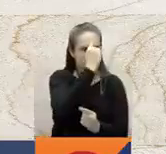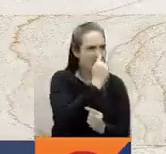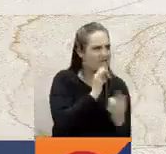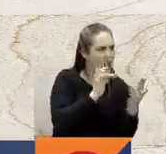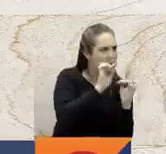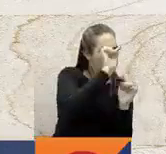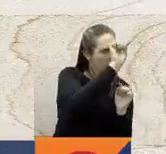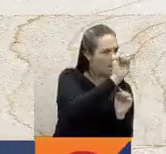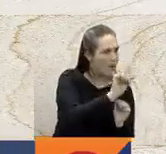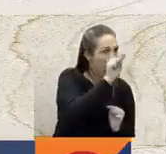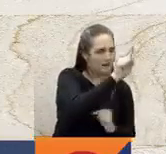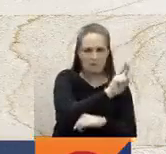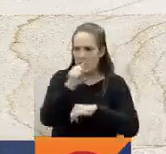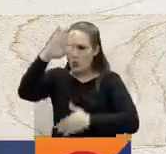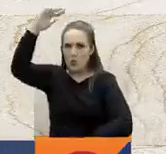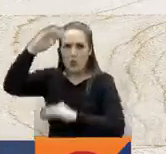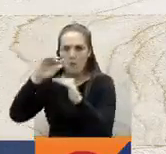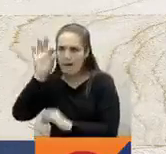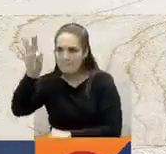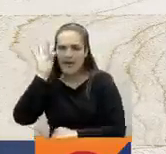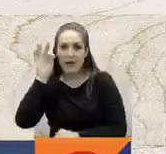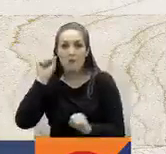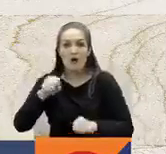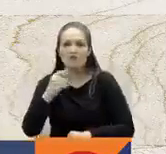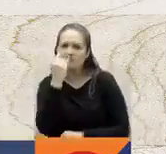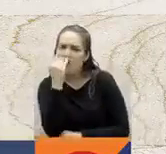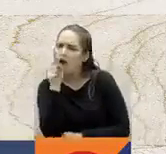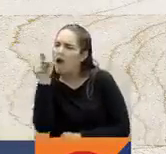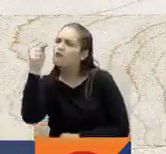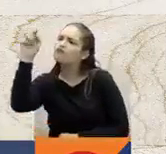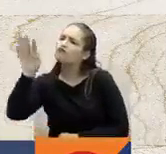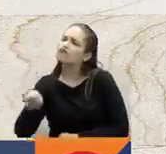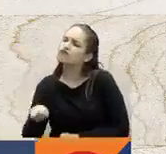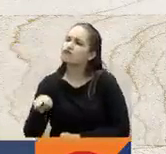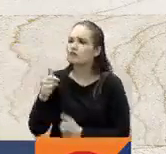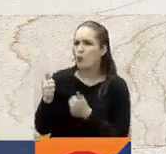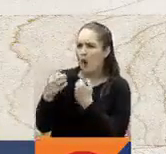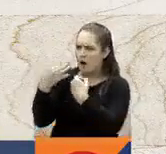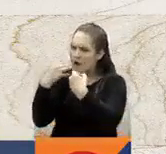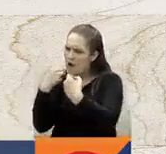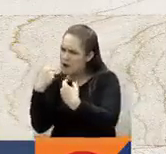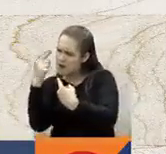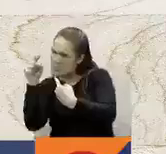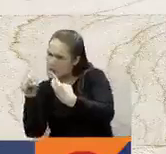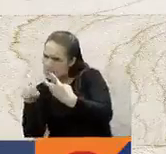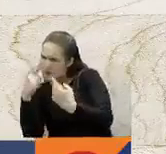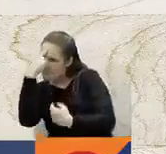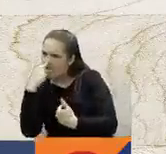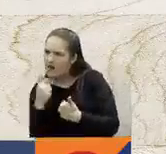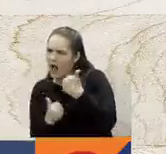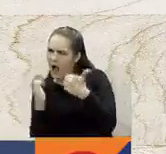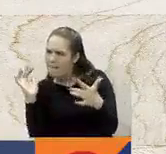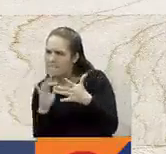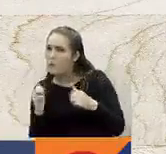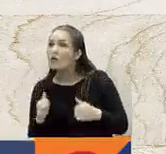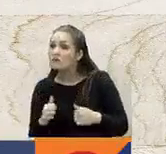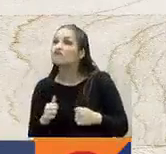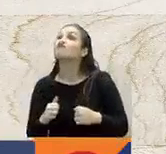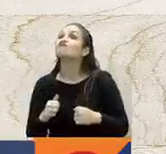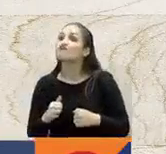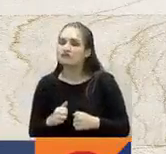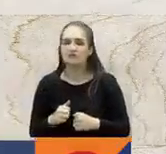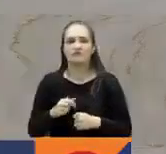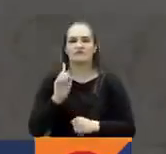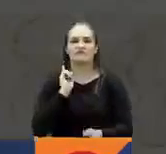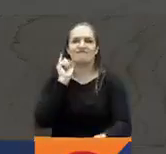perfil seleccione la que más le interese lea con detenimiento la descripción y requisitos del cargo cuando finalice dé clic